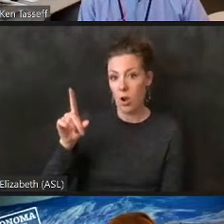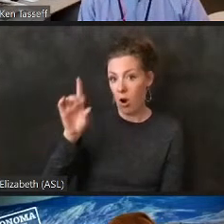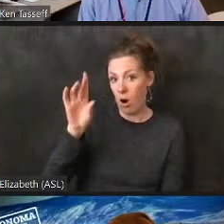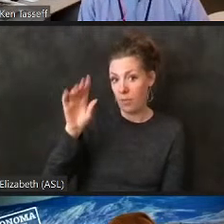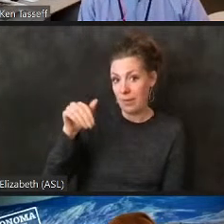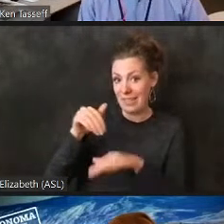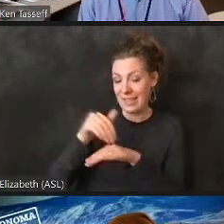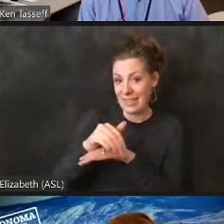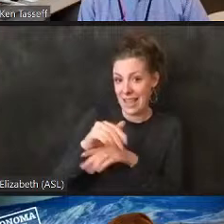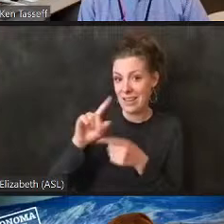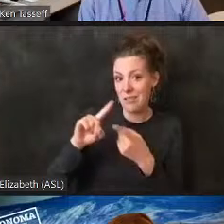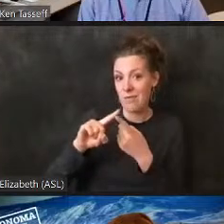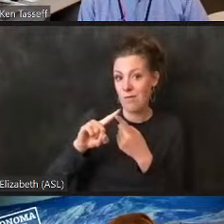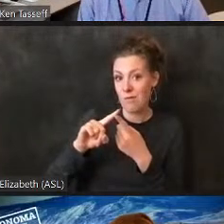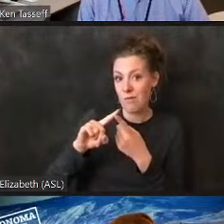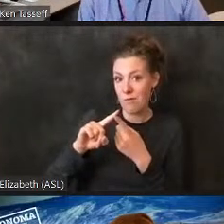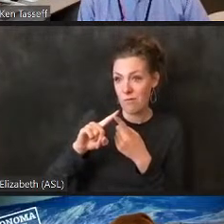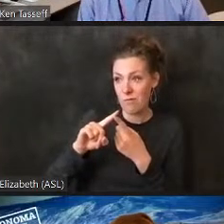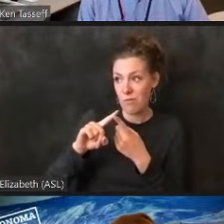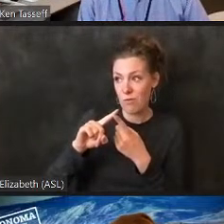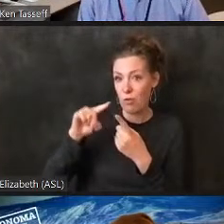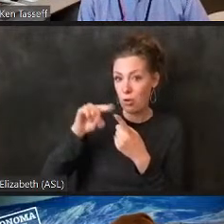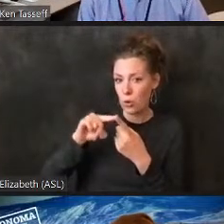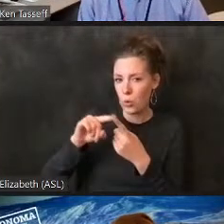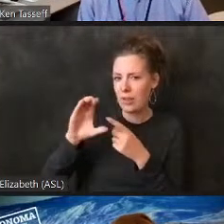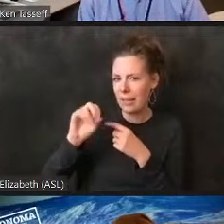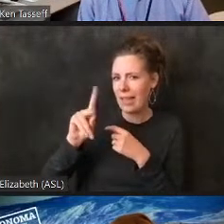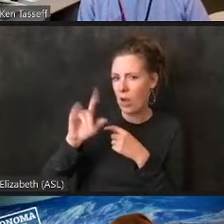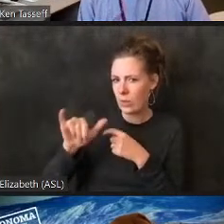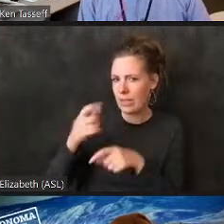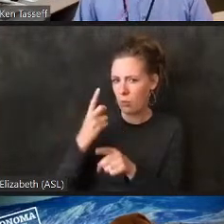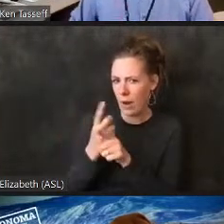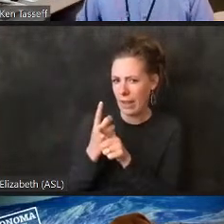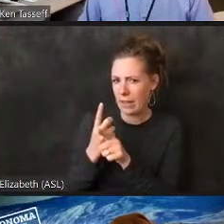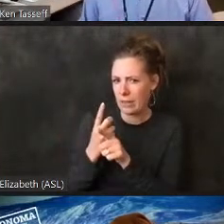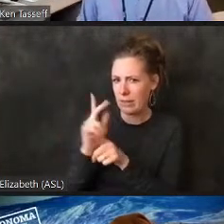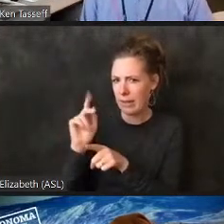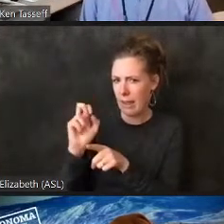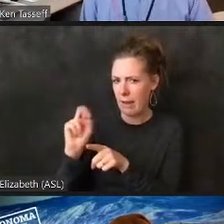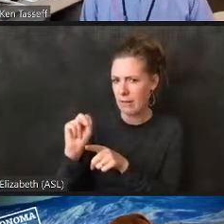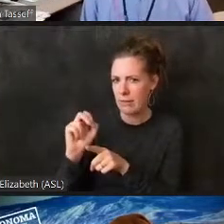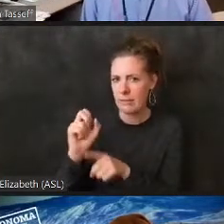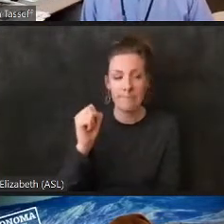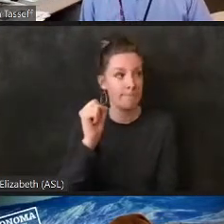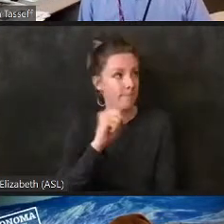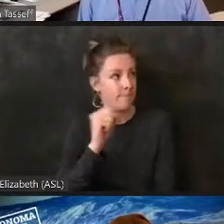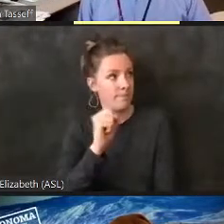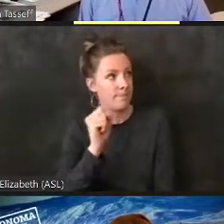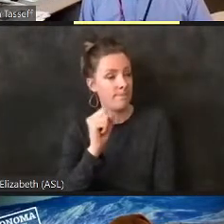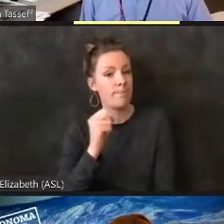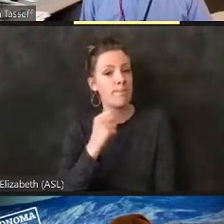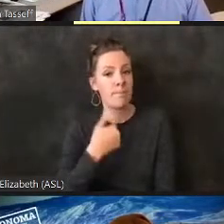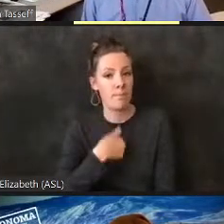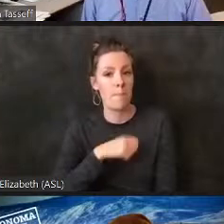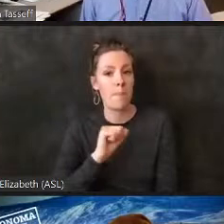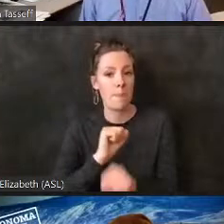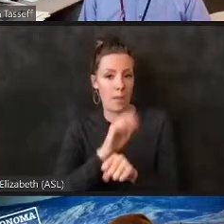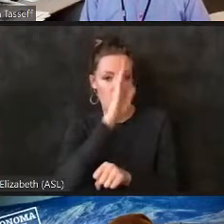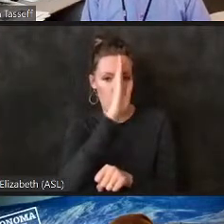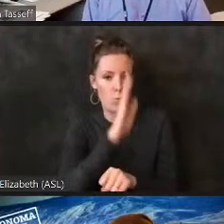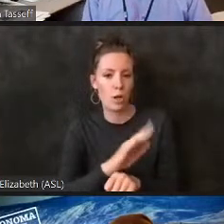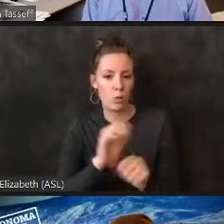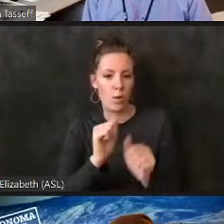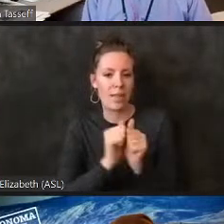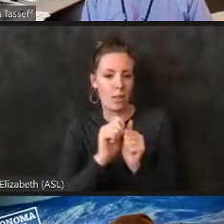lo más igual que se pueda. Pero cuando se resuelve el problema de que tengamos más vacunas, es cuando esto se va a